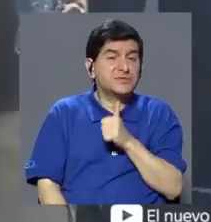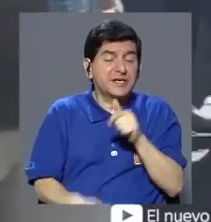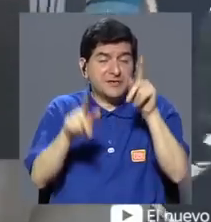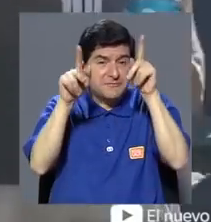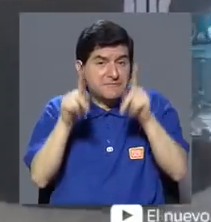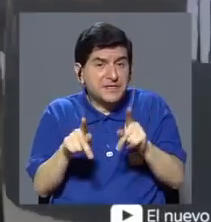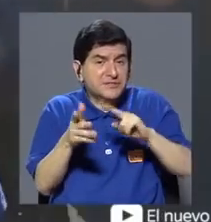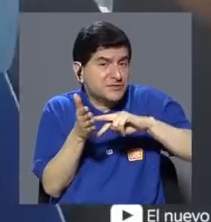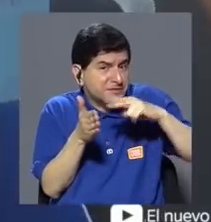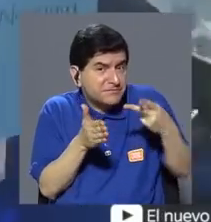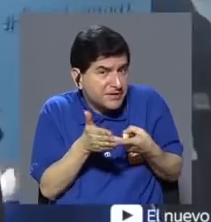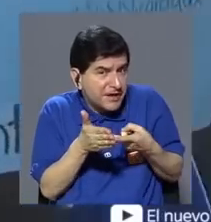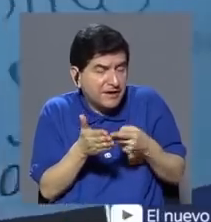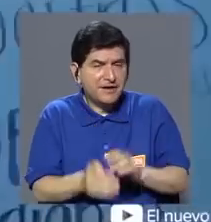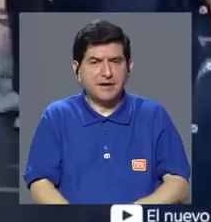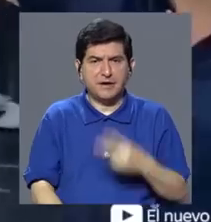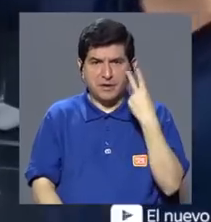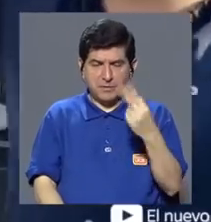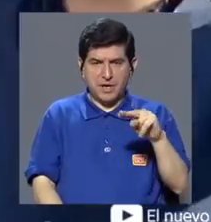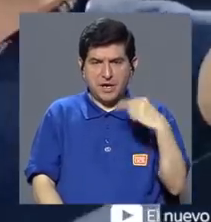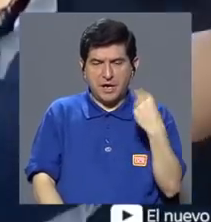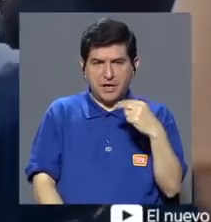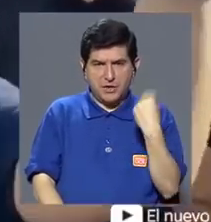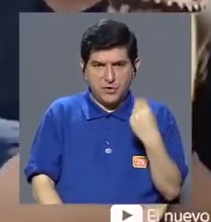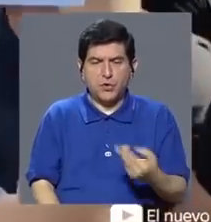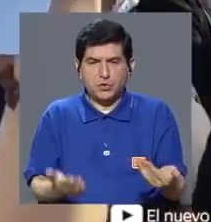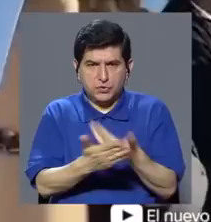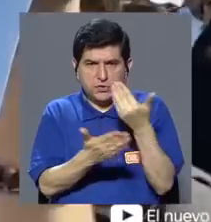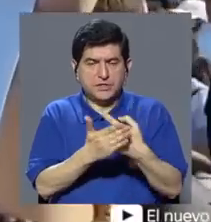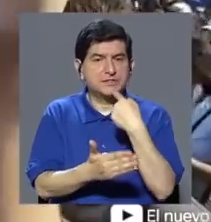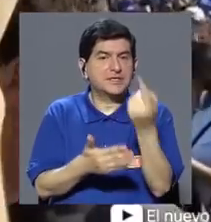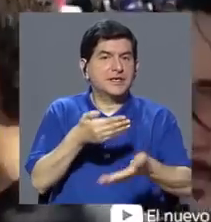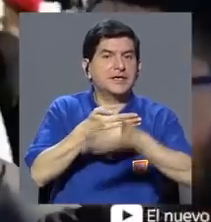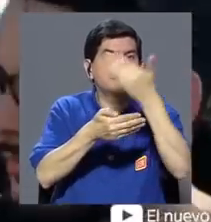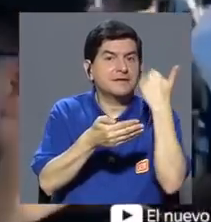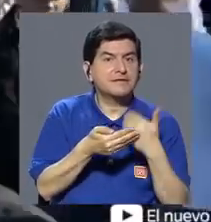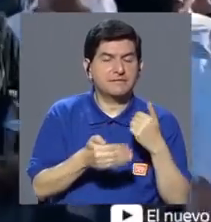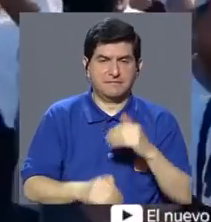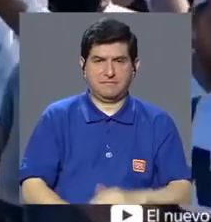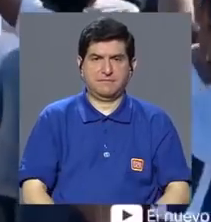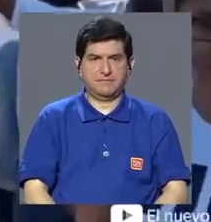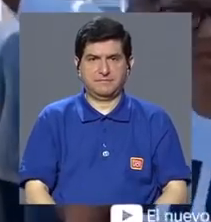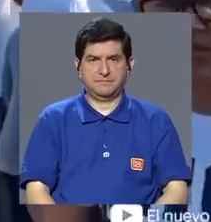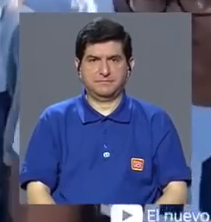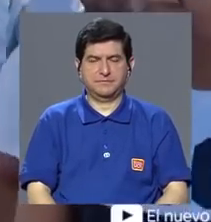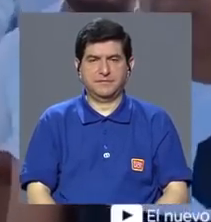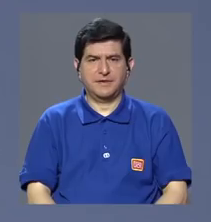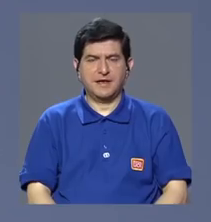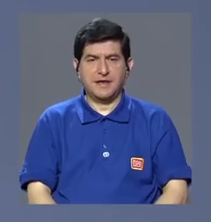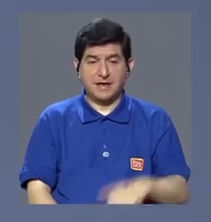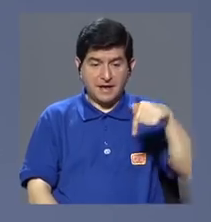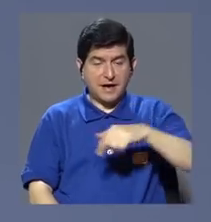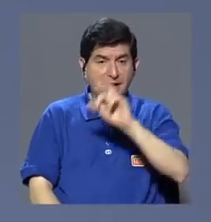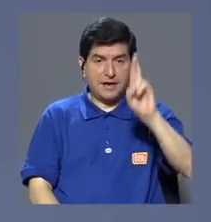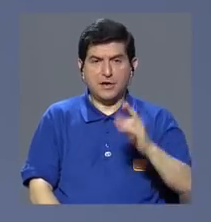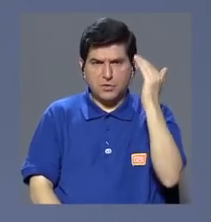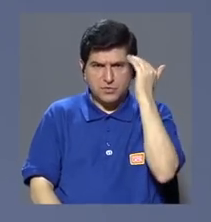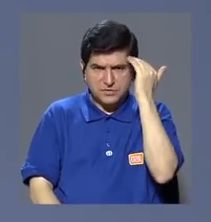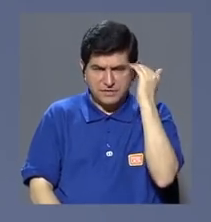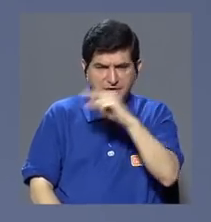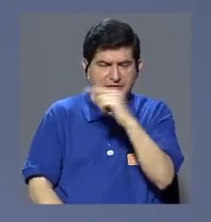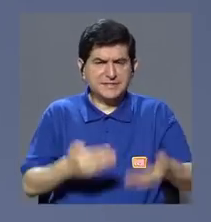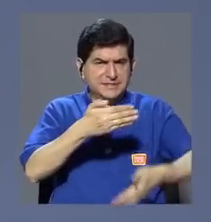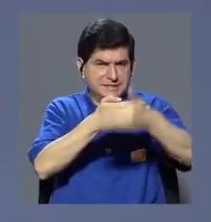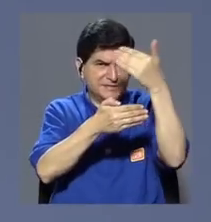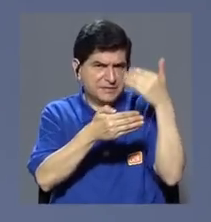personas porque vea que la noticia más reciente que le comentaba que se que se conocía acá en costa rica de la semana